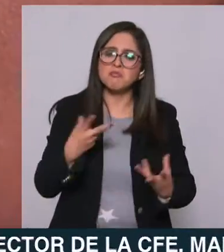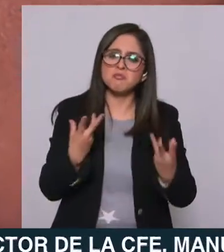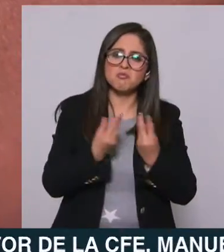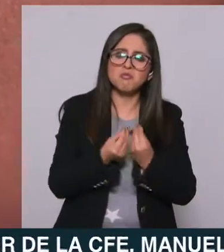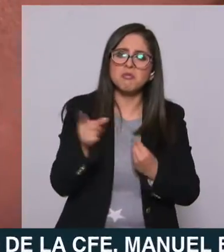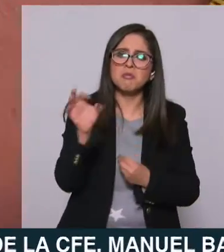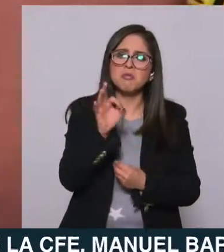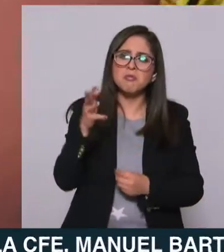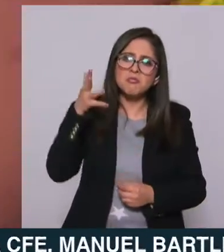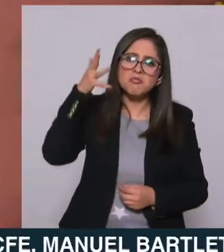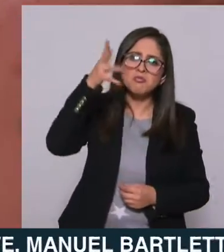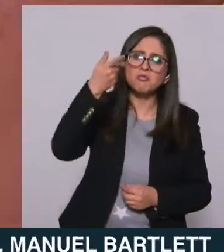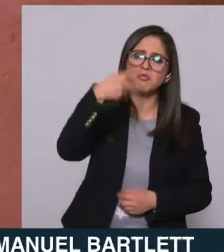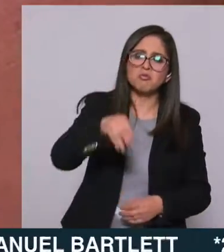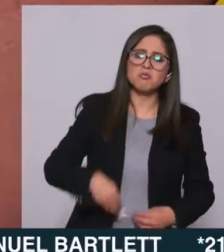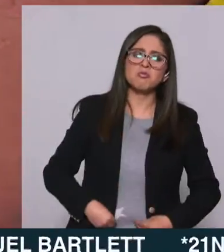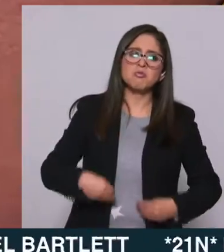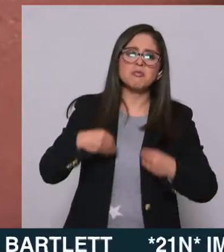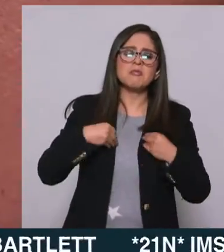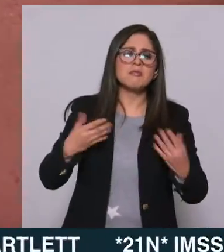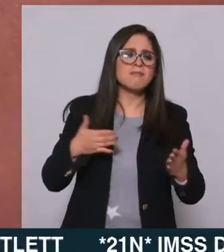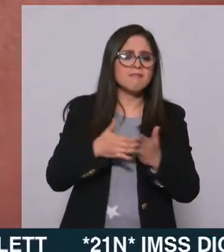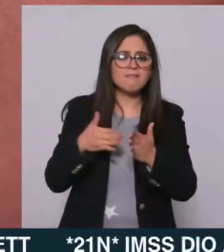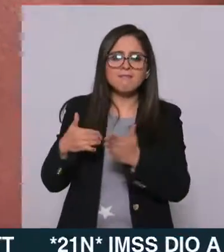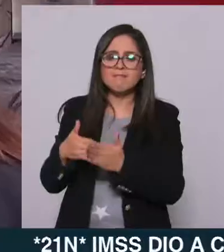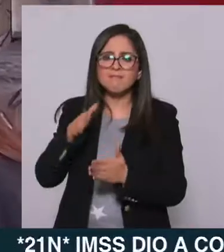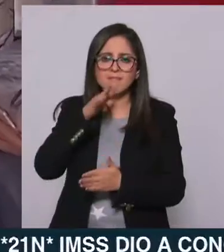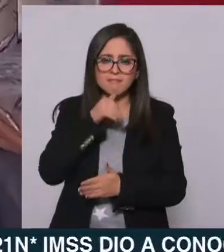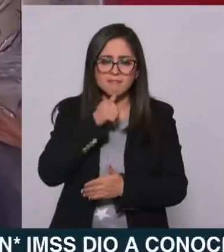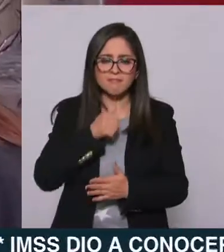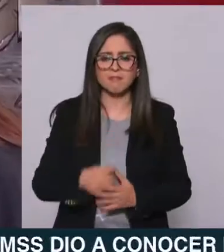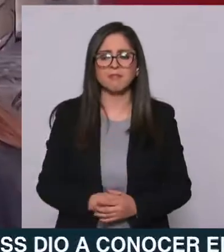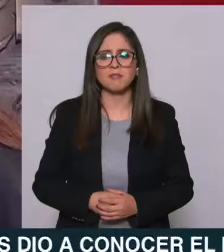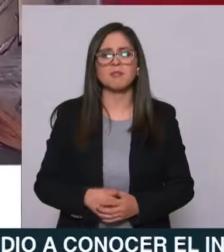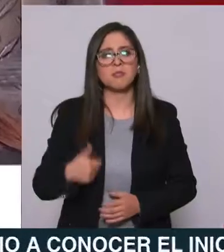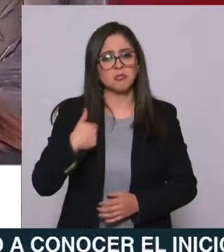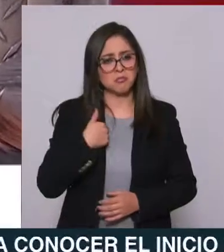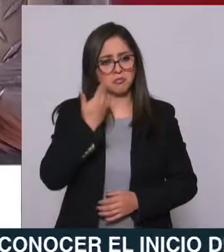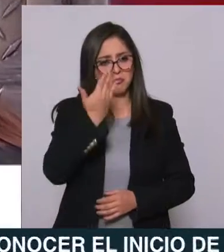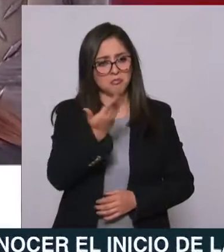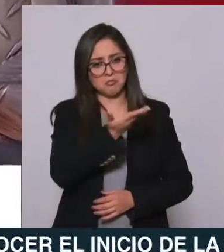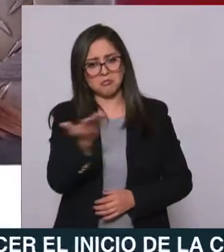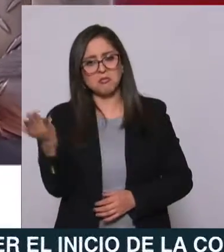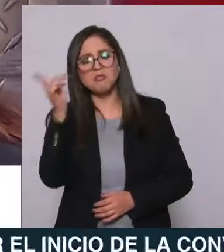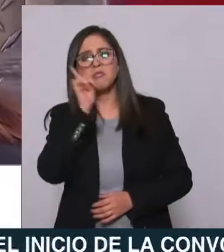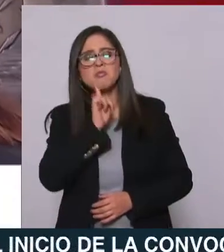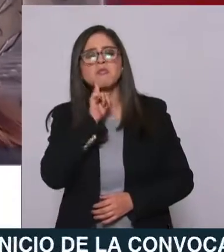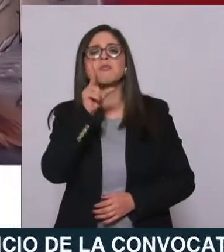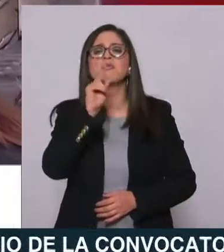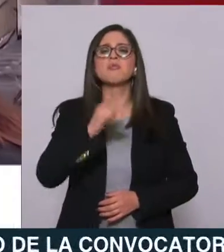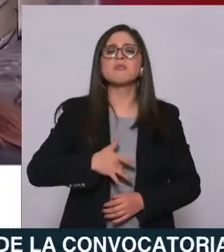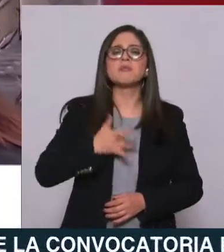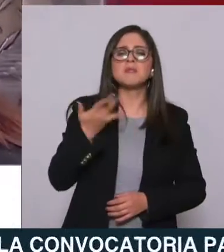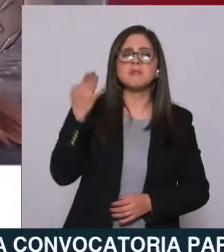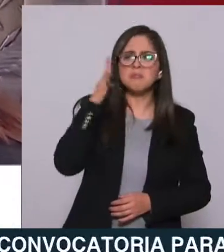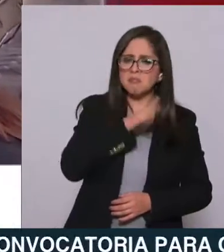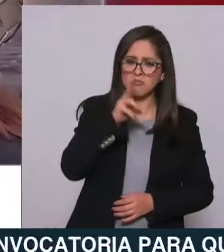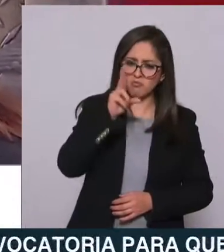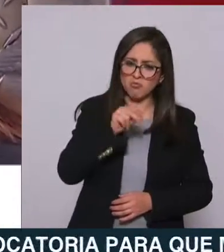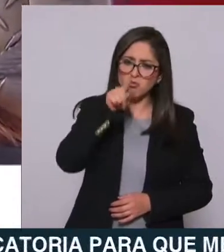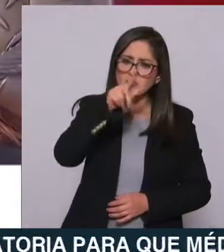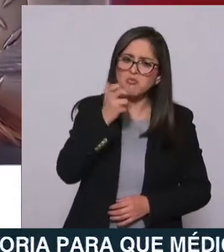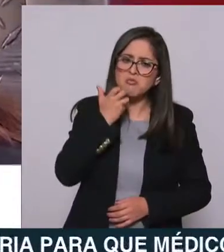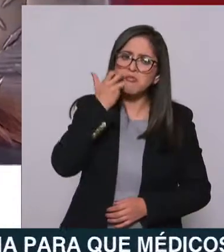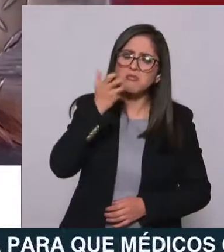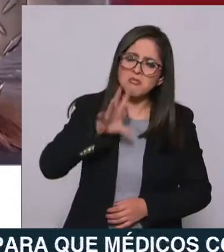en algún momento de su vida se sintieron limitadas. Pues que no se rindan porque realmente el poder es querer,